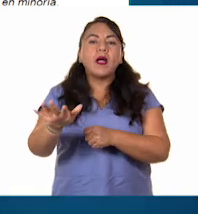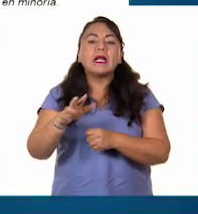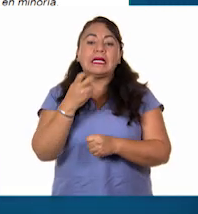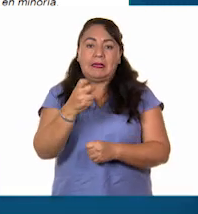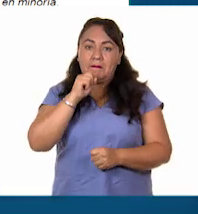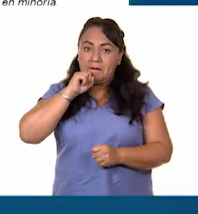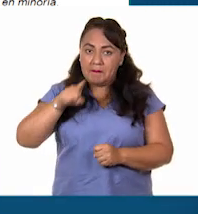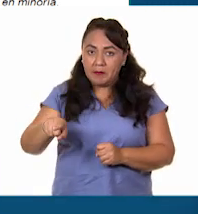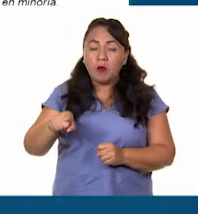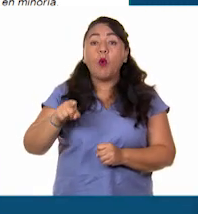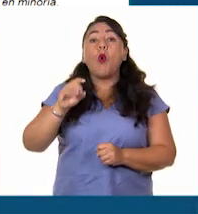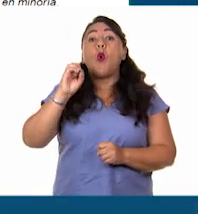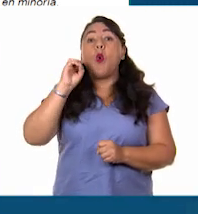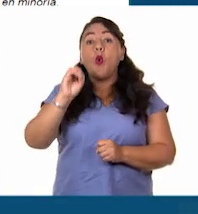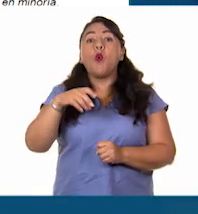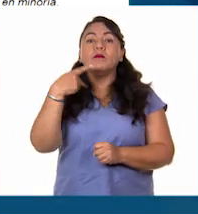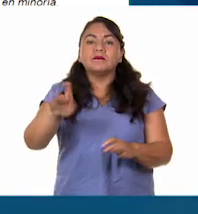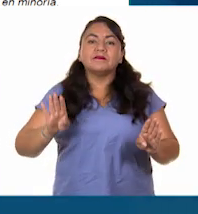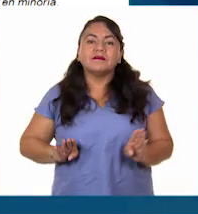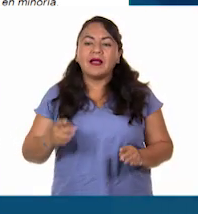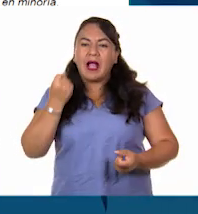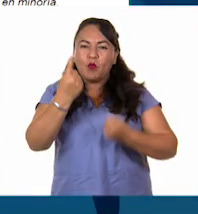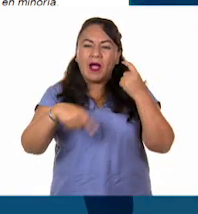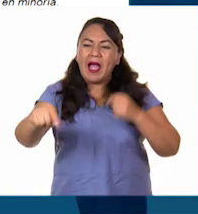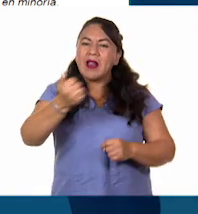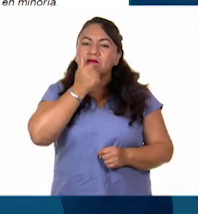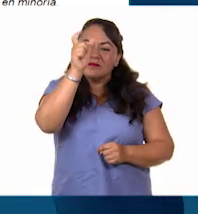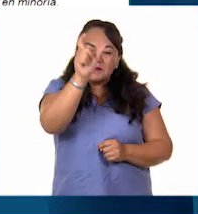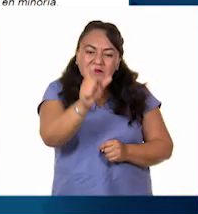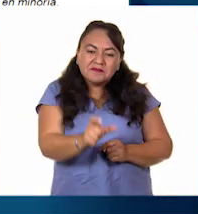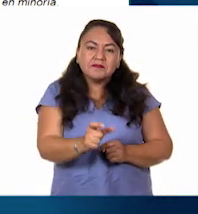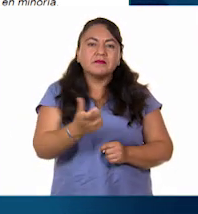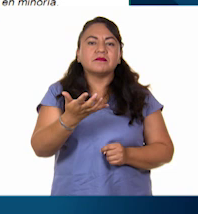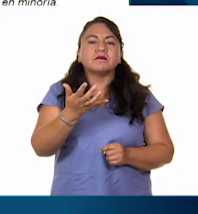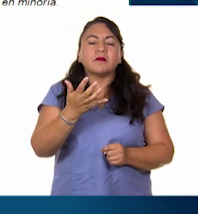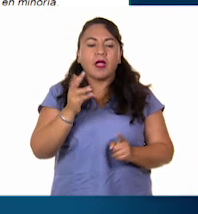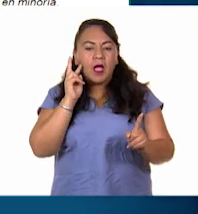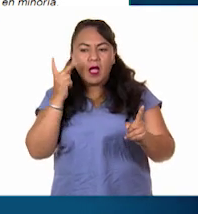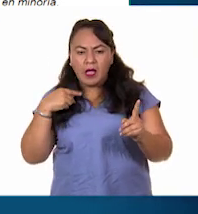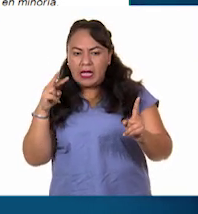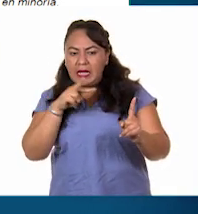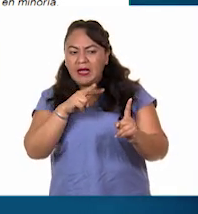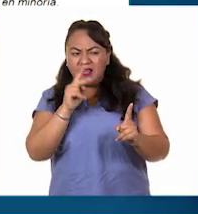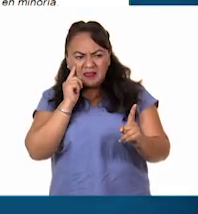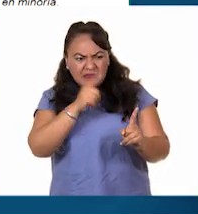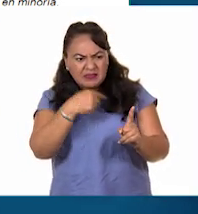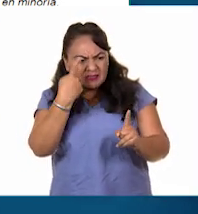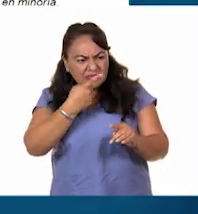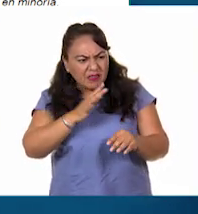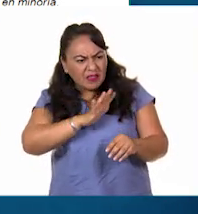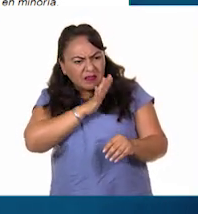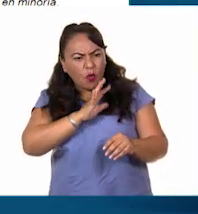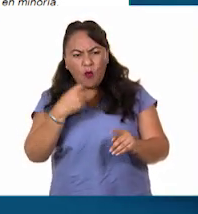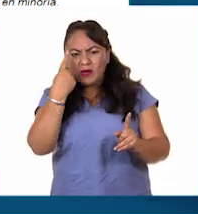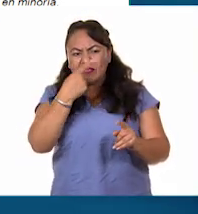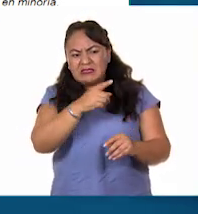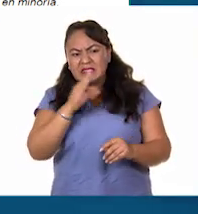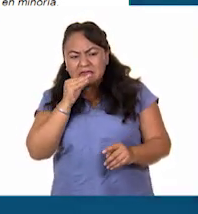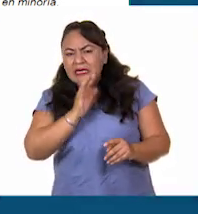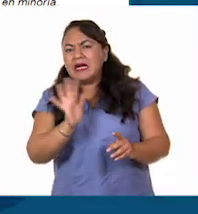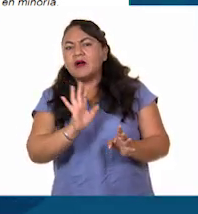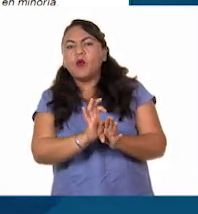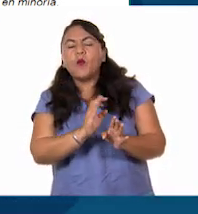y características de los alumnos que a veces, pues, predisponen a su ocurrencia. Así es.